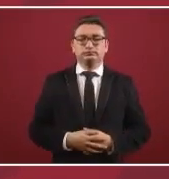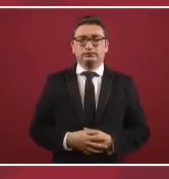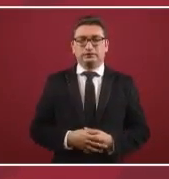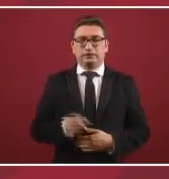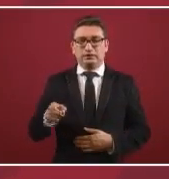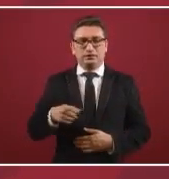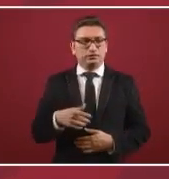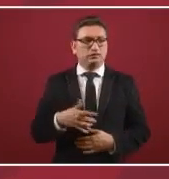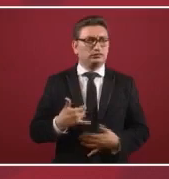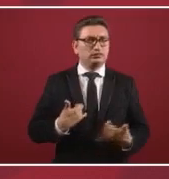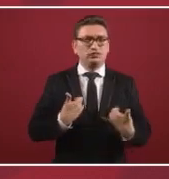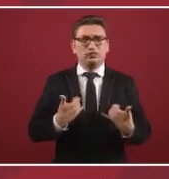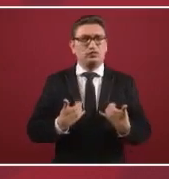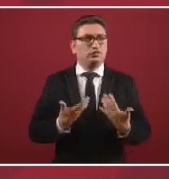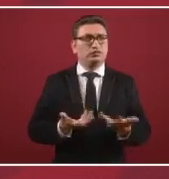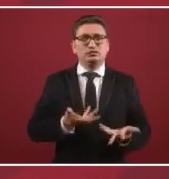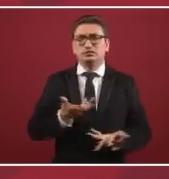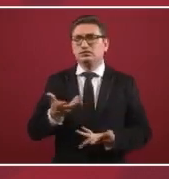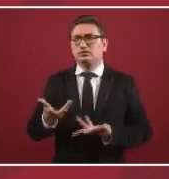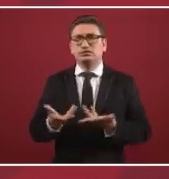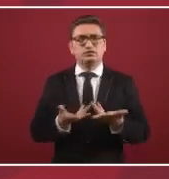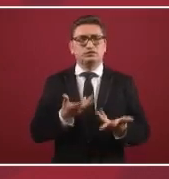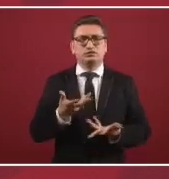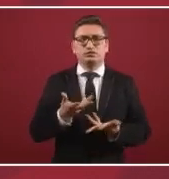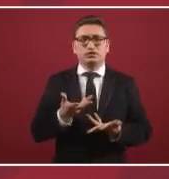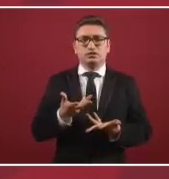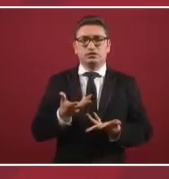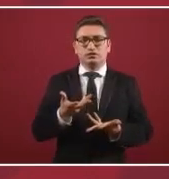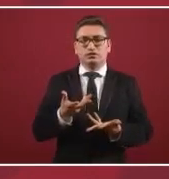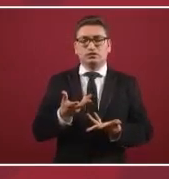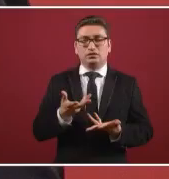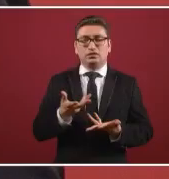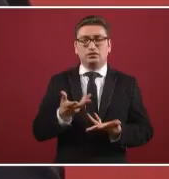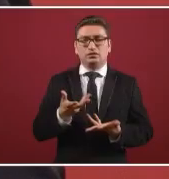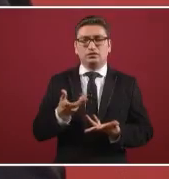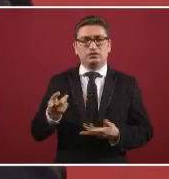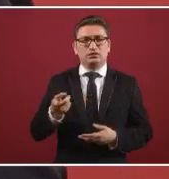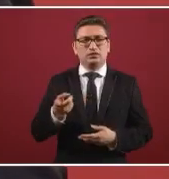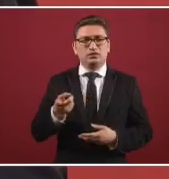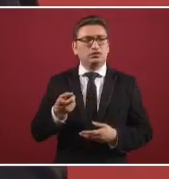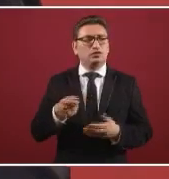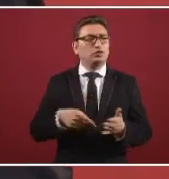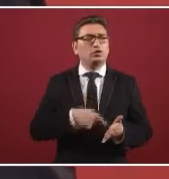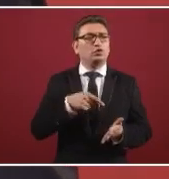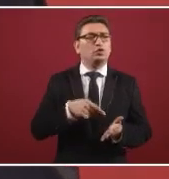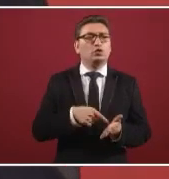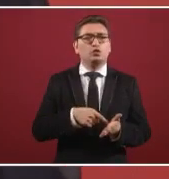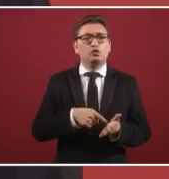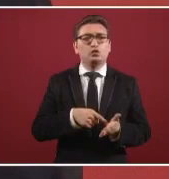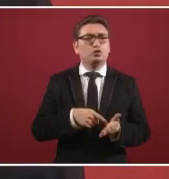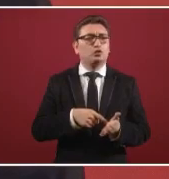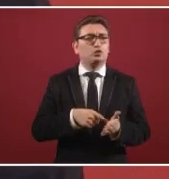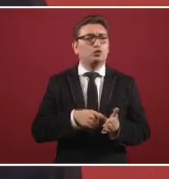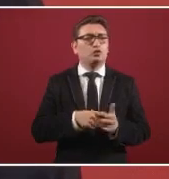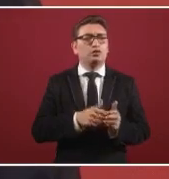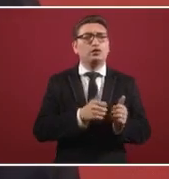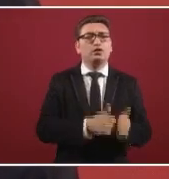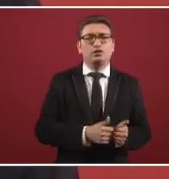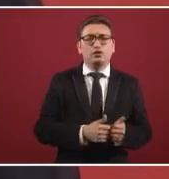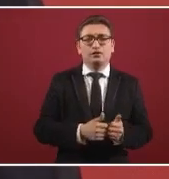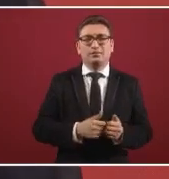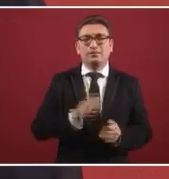de tener a veces un segundo hogar. La escuela es el segundo